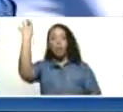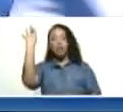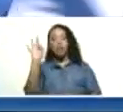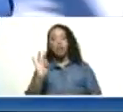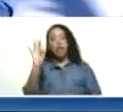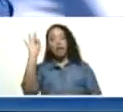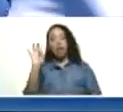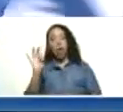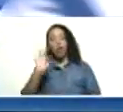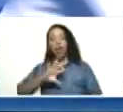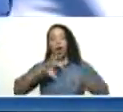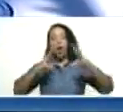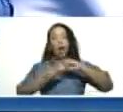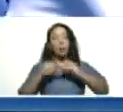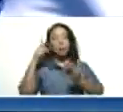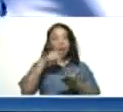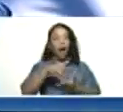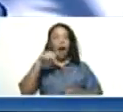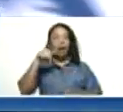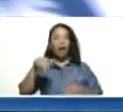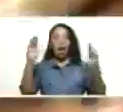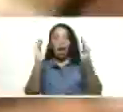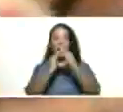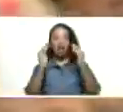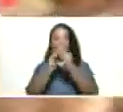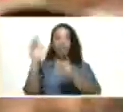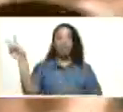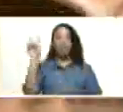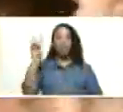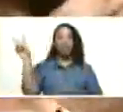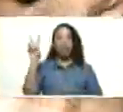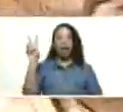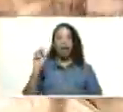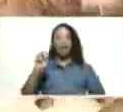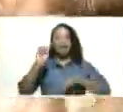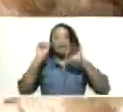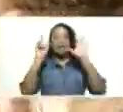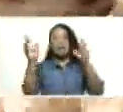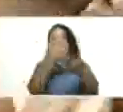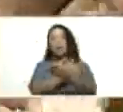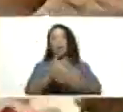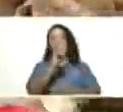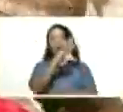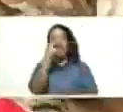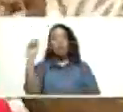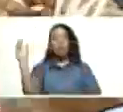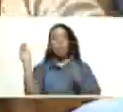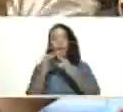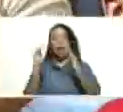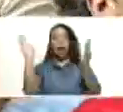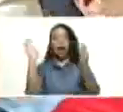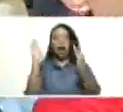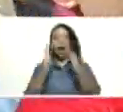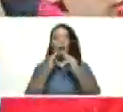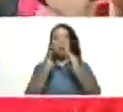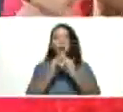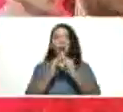95% de los CLAP que llegan a los hogares venezolanos. Más de 7.500.000 hogares